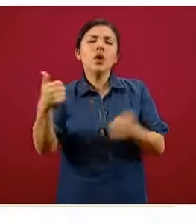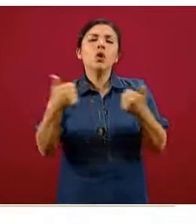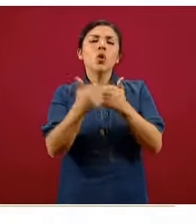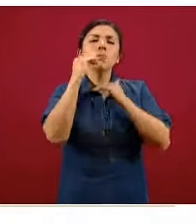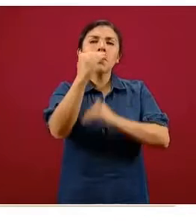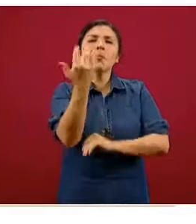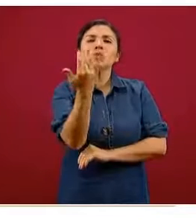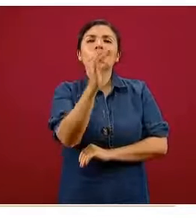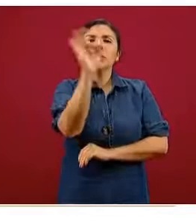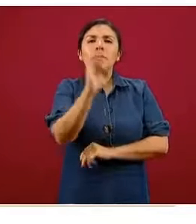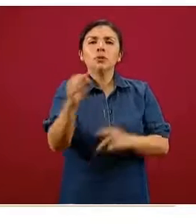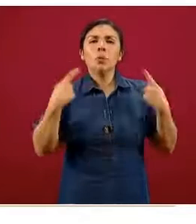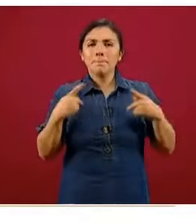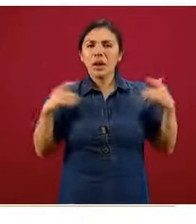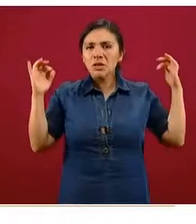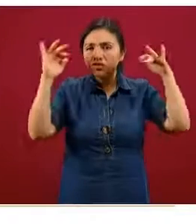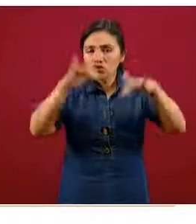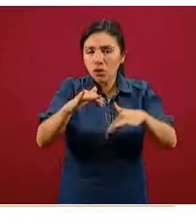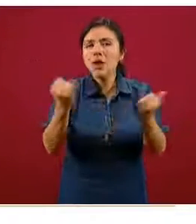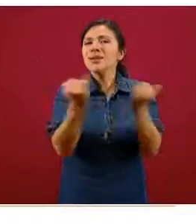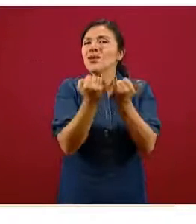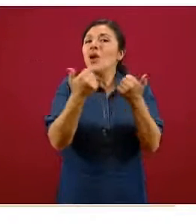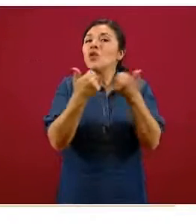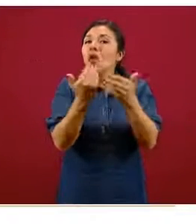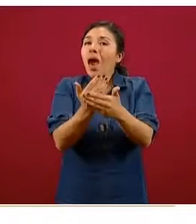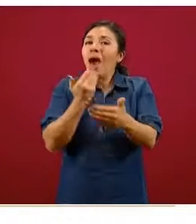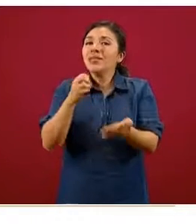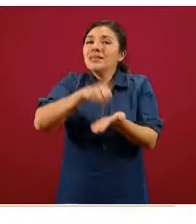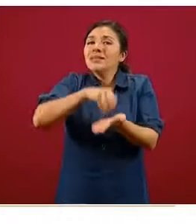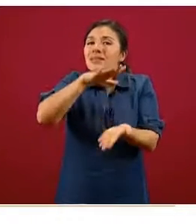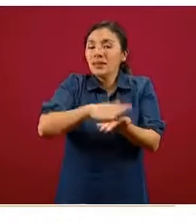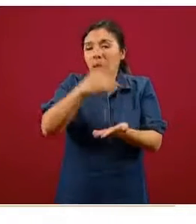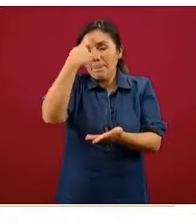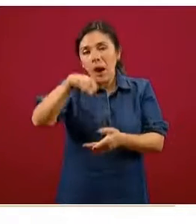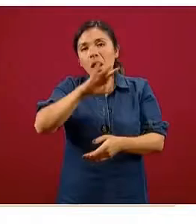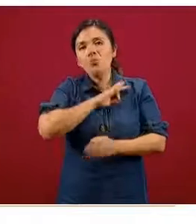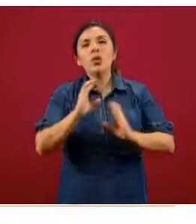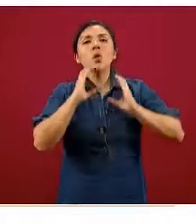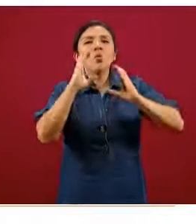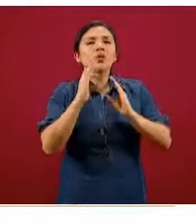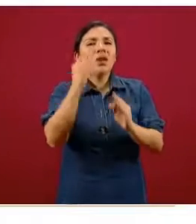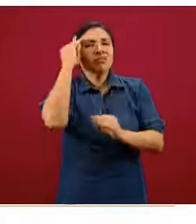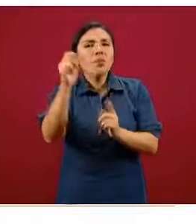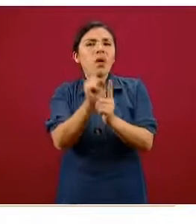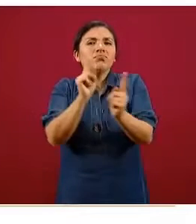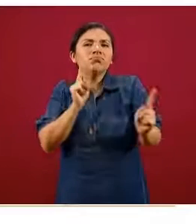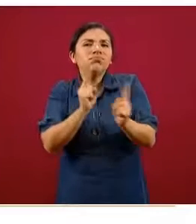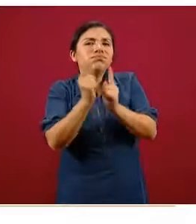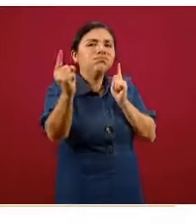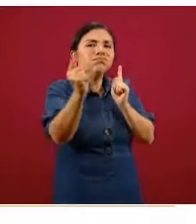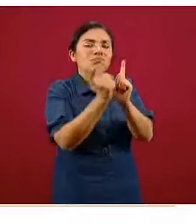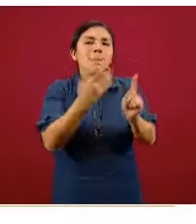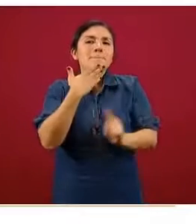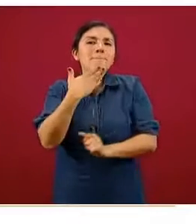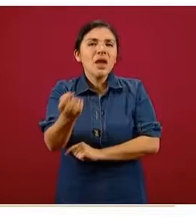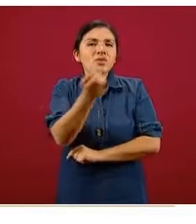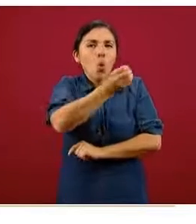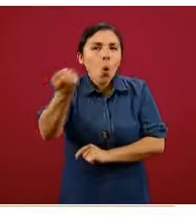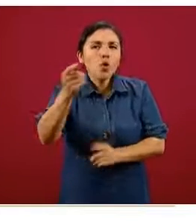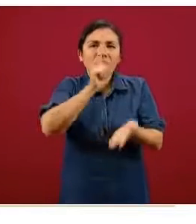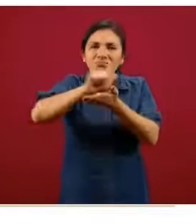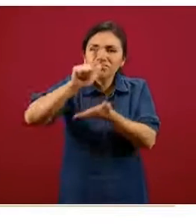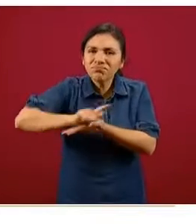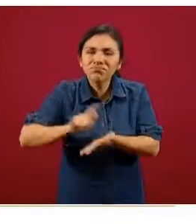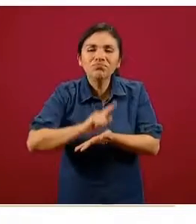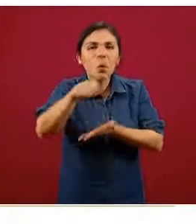un 50% de aforo e igualmente con citas para poder espaciar los tiempos, poder espaciar la